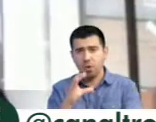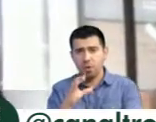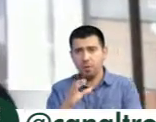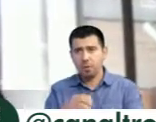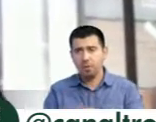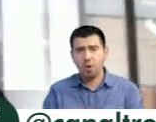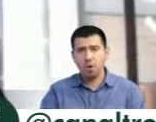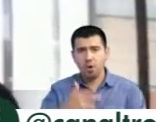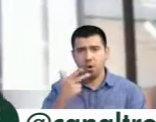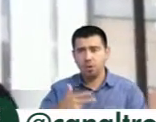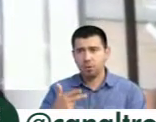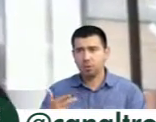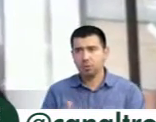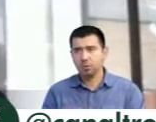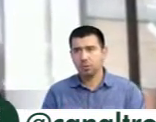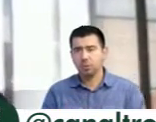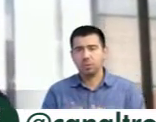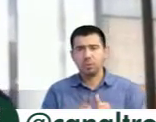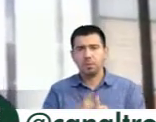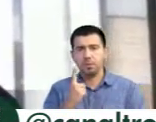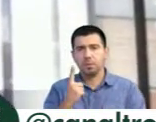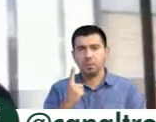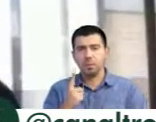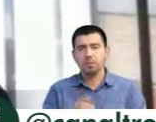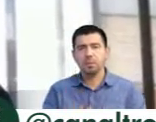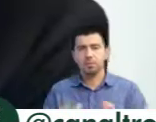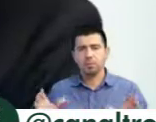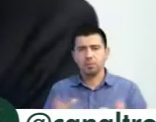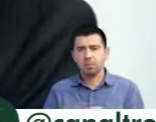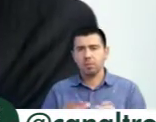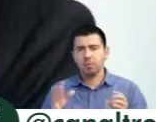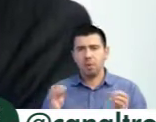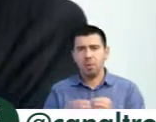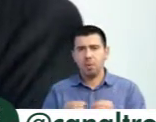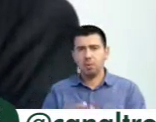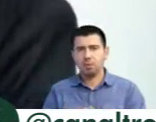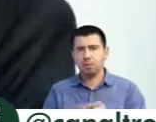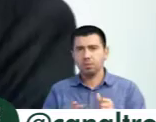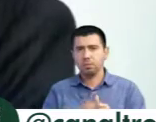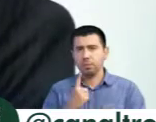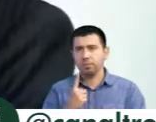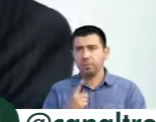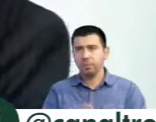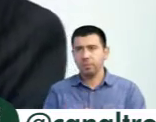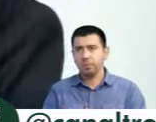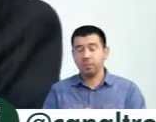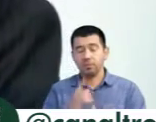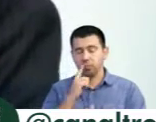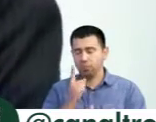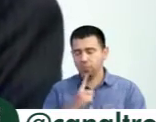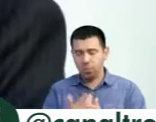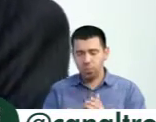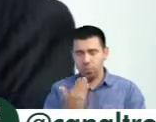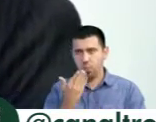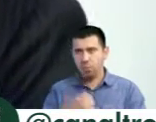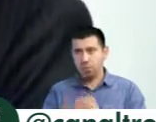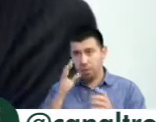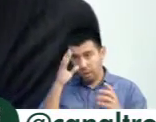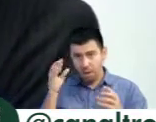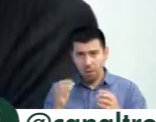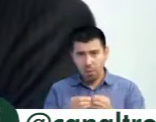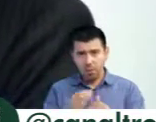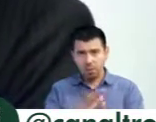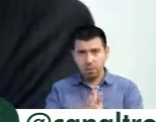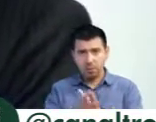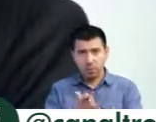primario, el encargado de refrendar dichos acuerdos. No son ningunos nuevos acuerdos de paz, son unos